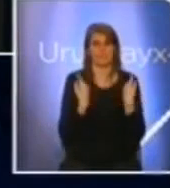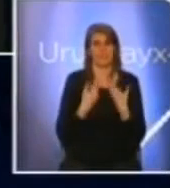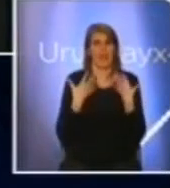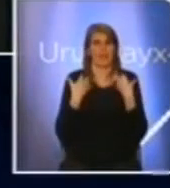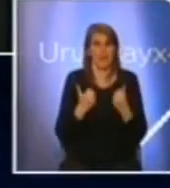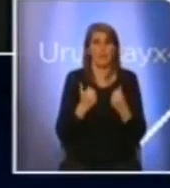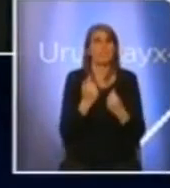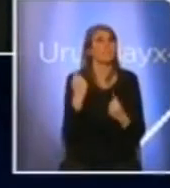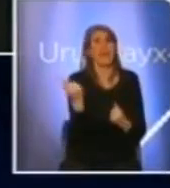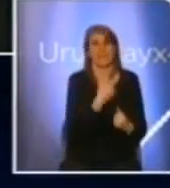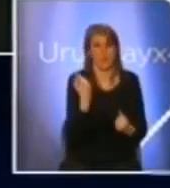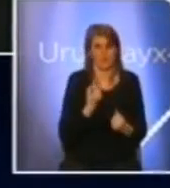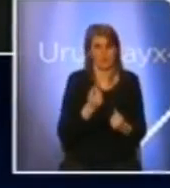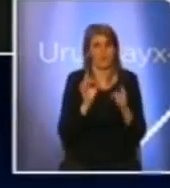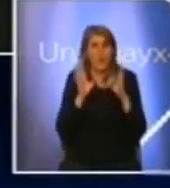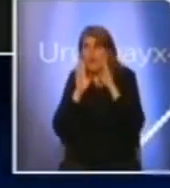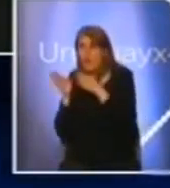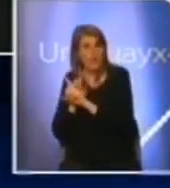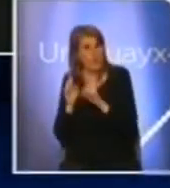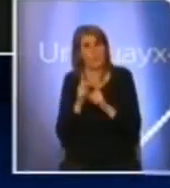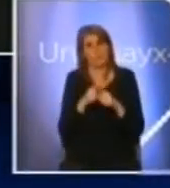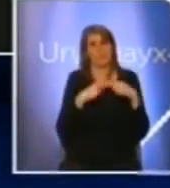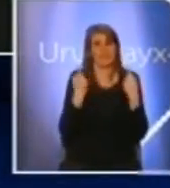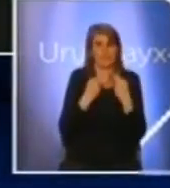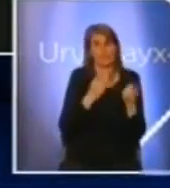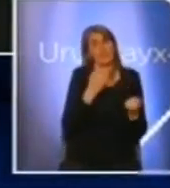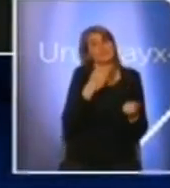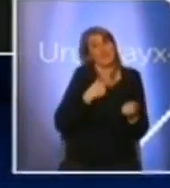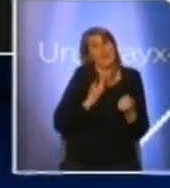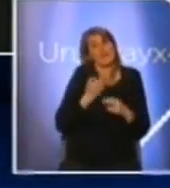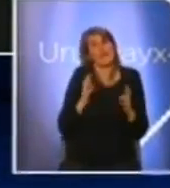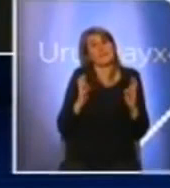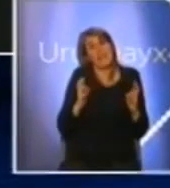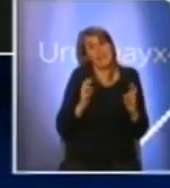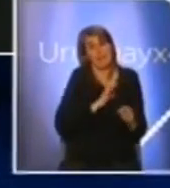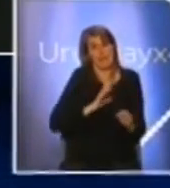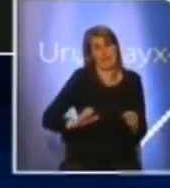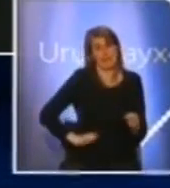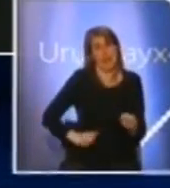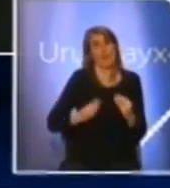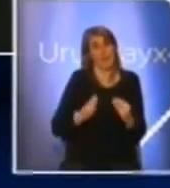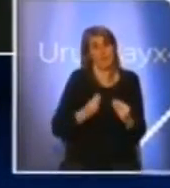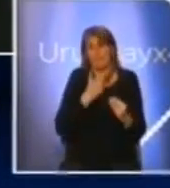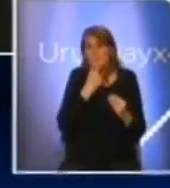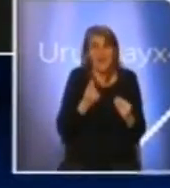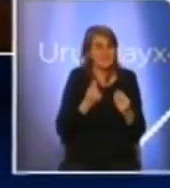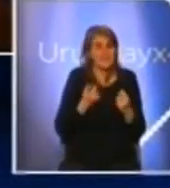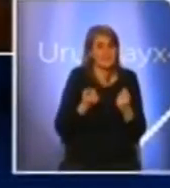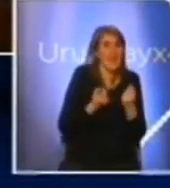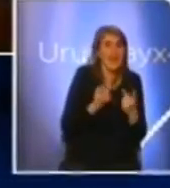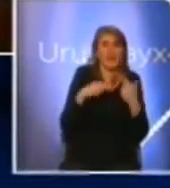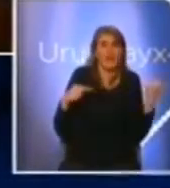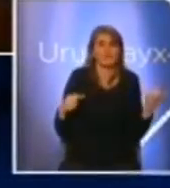mayoría. Y ese es un gran desafío para el Estado que viene en Uruguay. ¿Cómo hacer un Estado facilitador, un Estado que